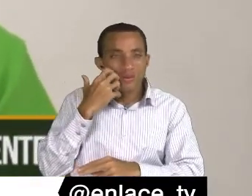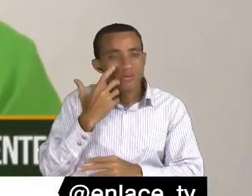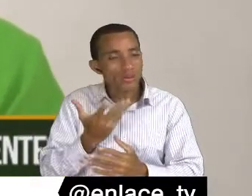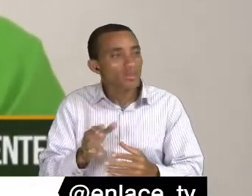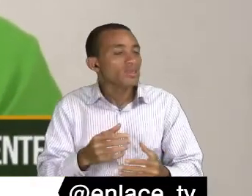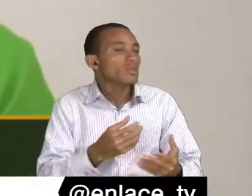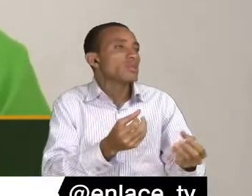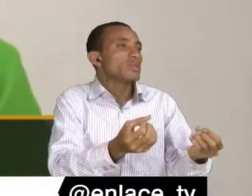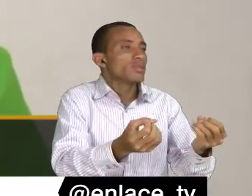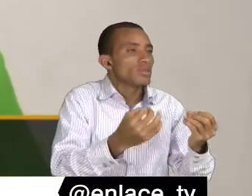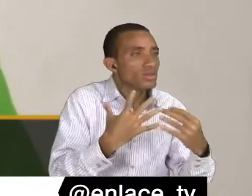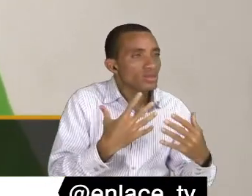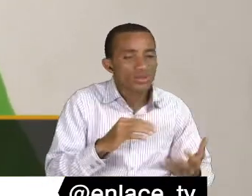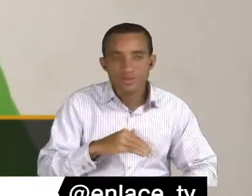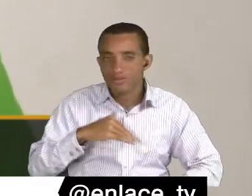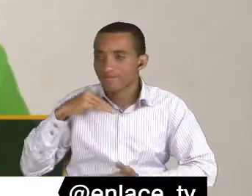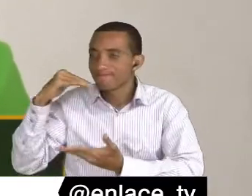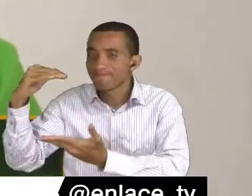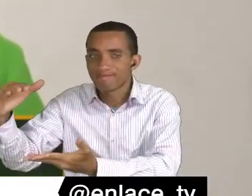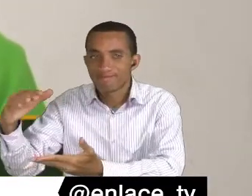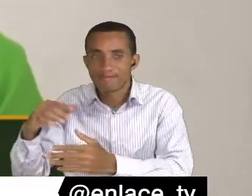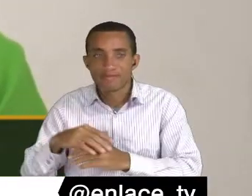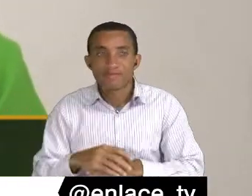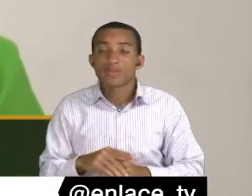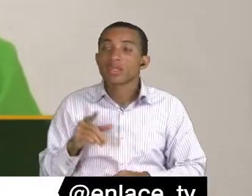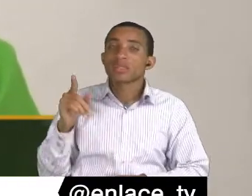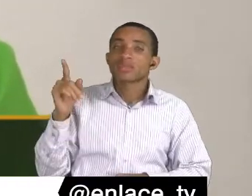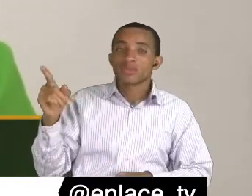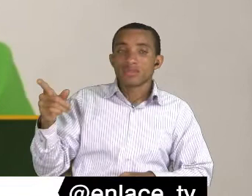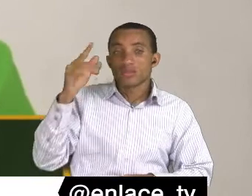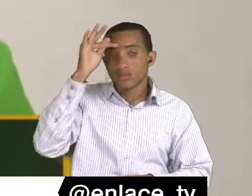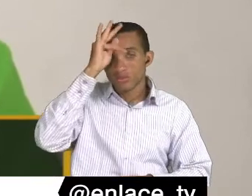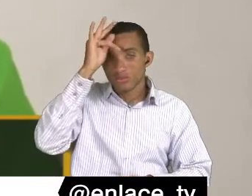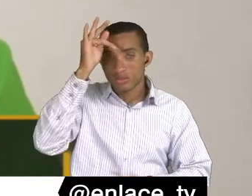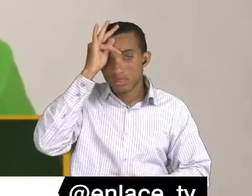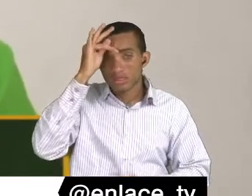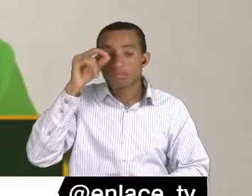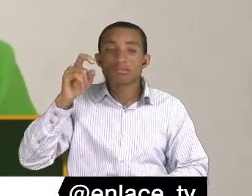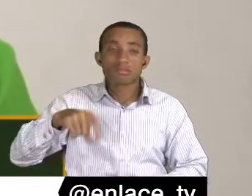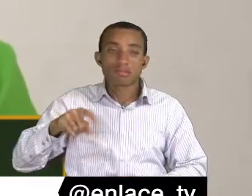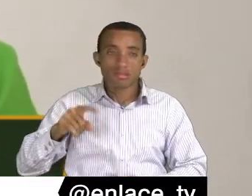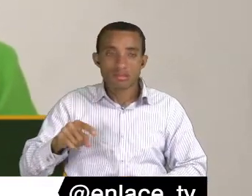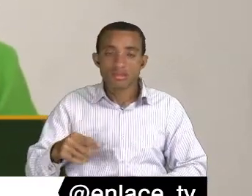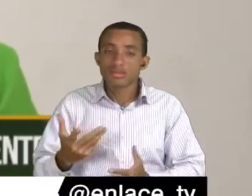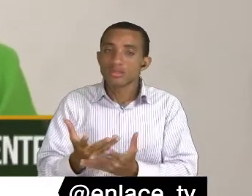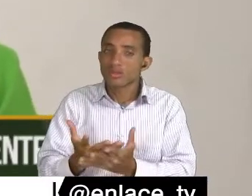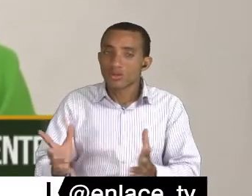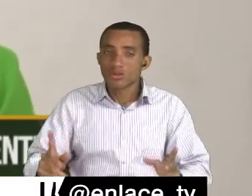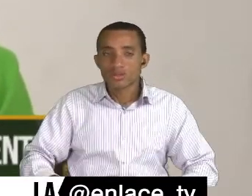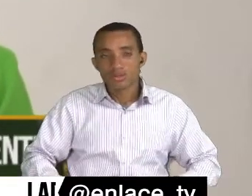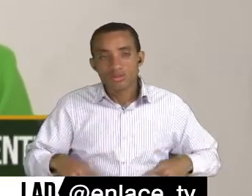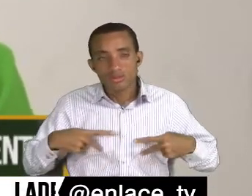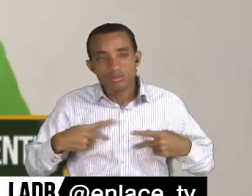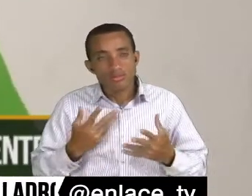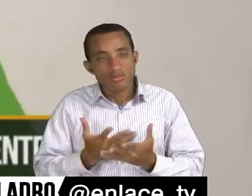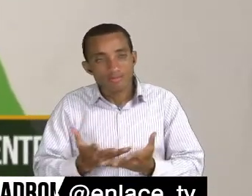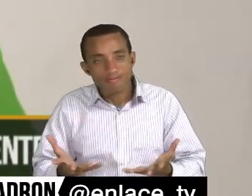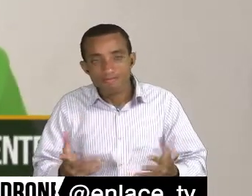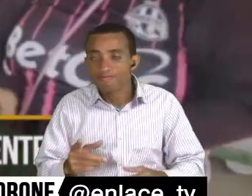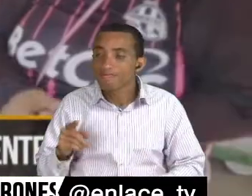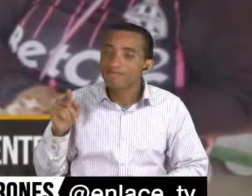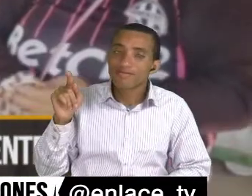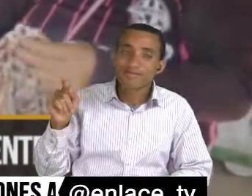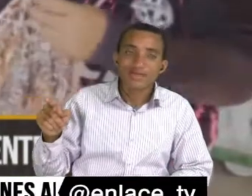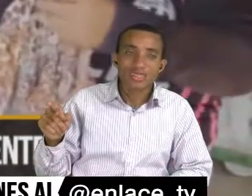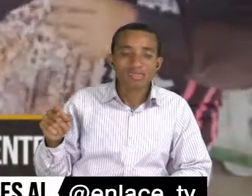necesidad precaria que tenemos en el hospital. Las necesidades que tenemos día a día con las personas de escasos recursos